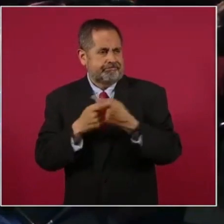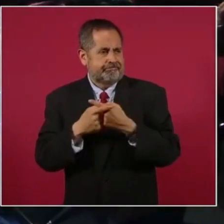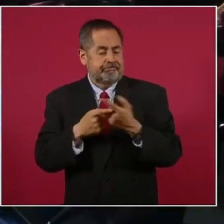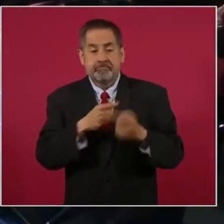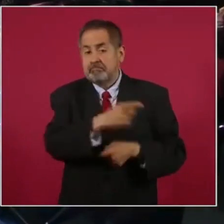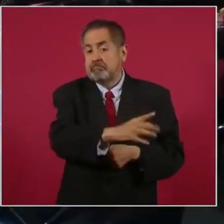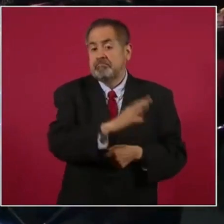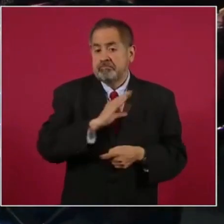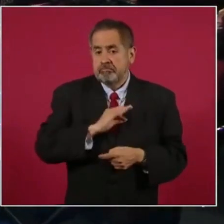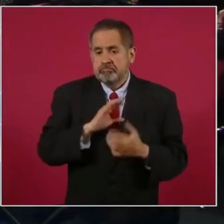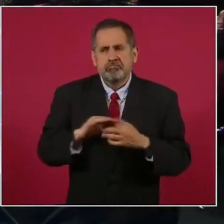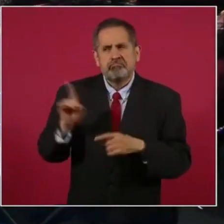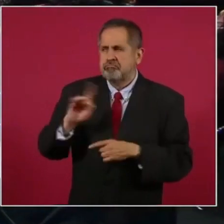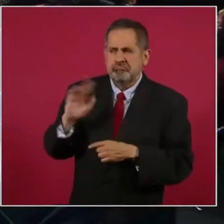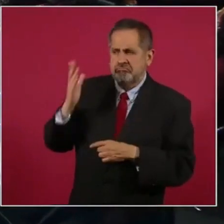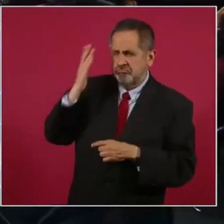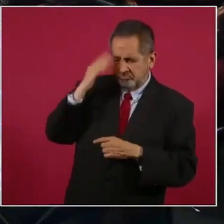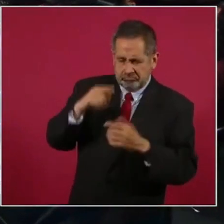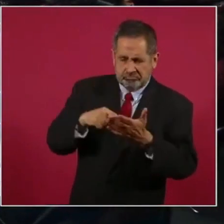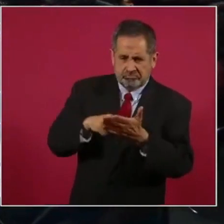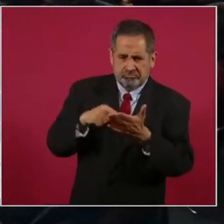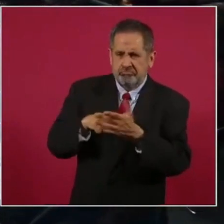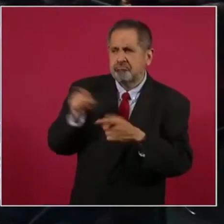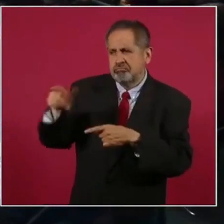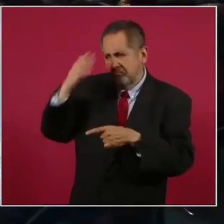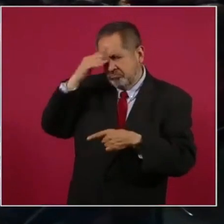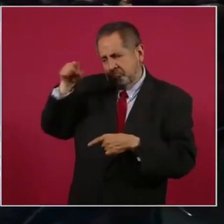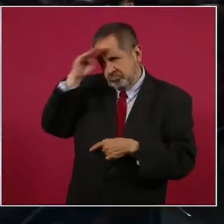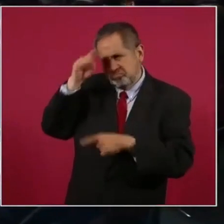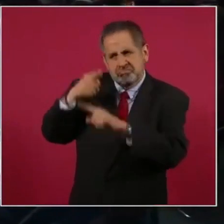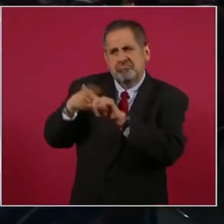aclarándome que ya sabían lo que yo pensaba,